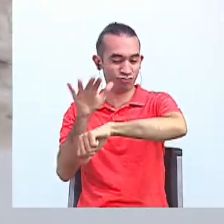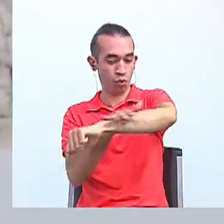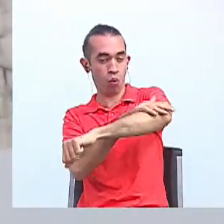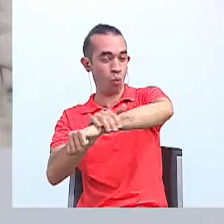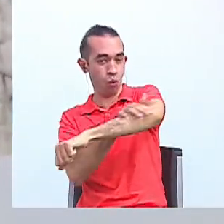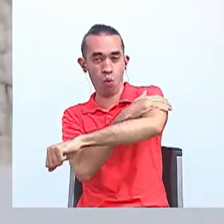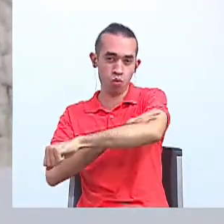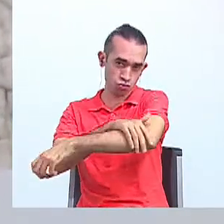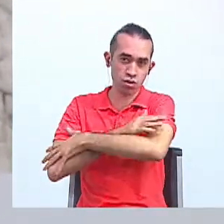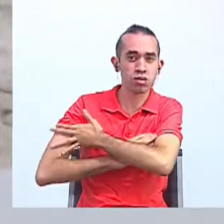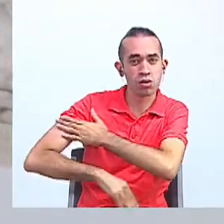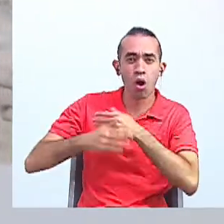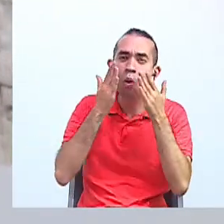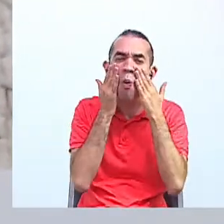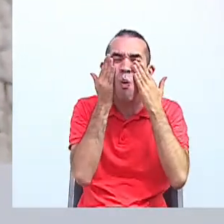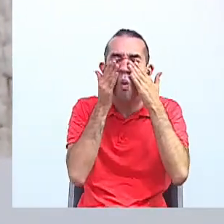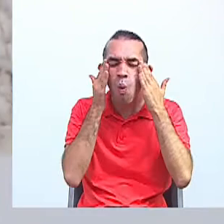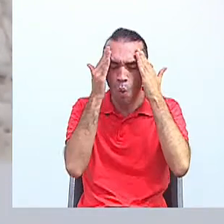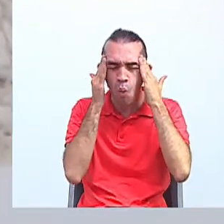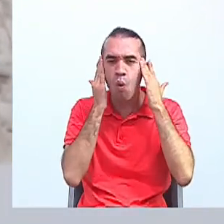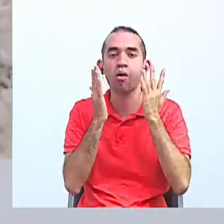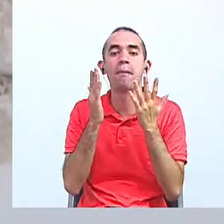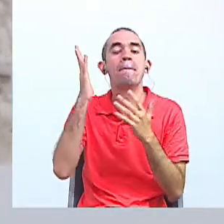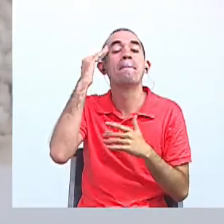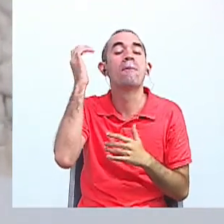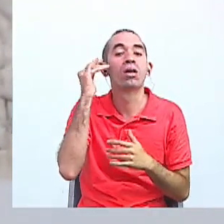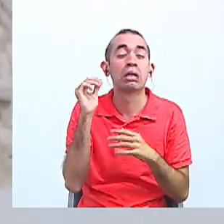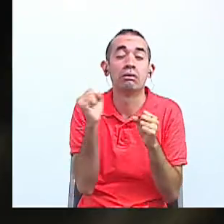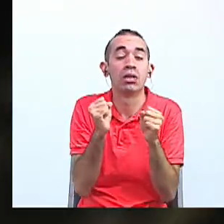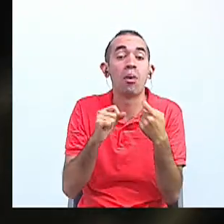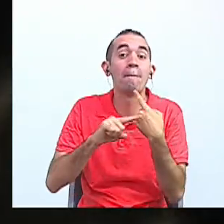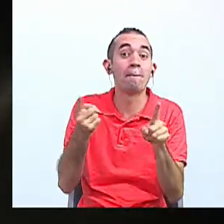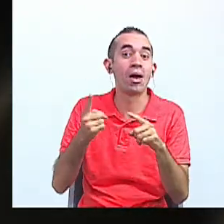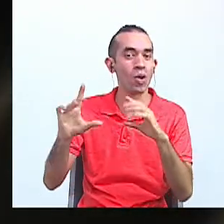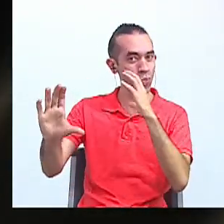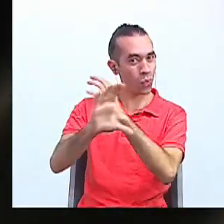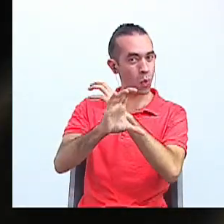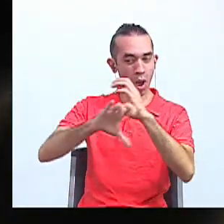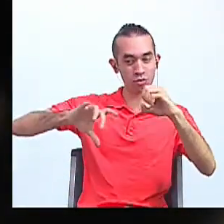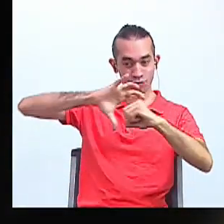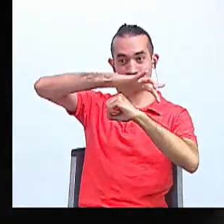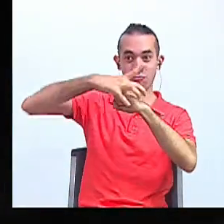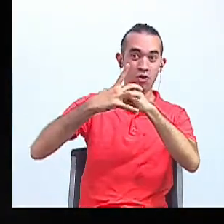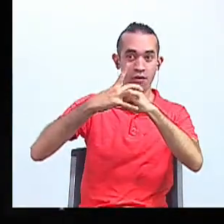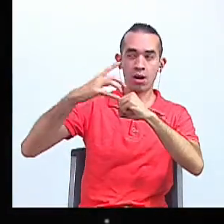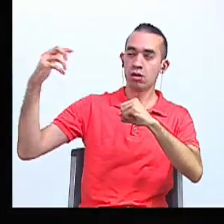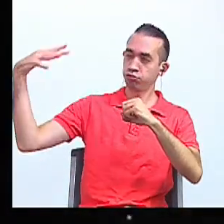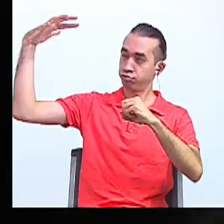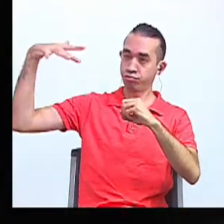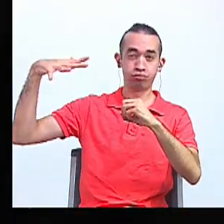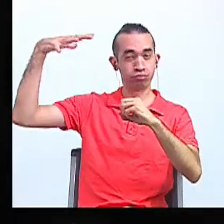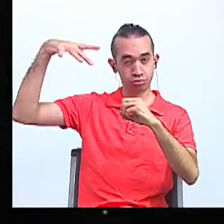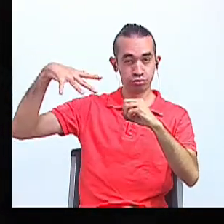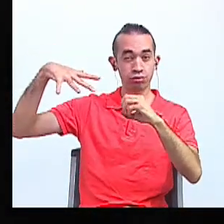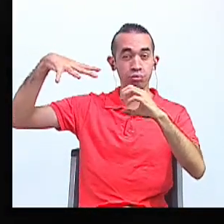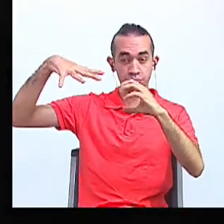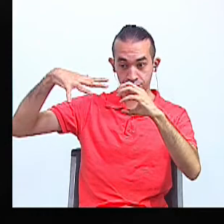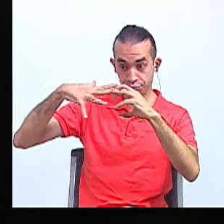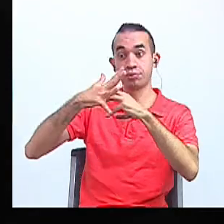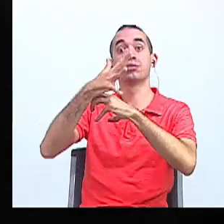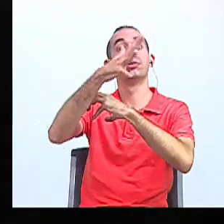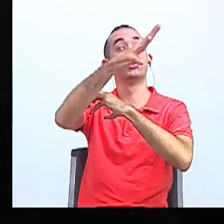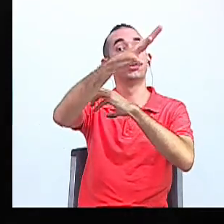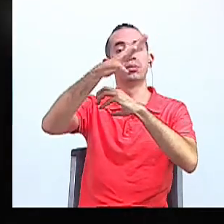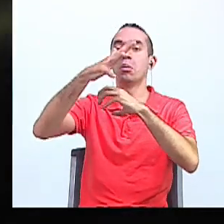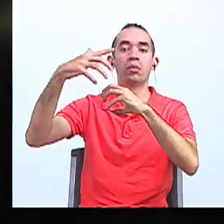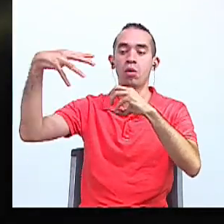con tan bajas temperaturas, podrías sufrir quemaduras. Sin una atmósfera que filtre la radiación solar, un baño de